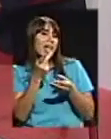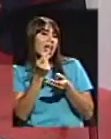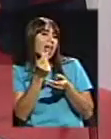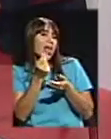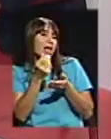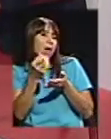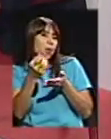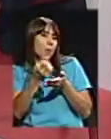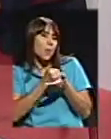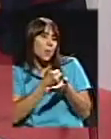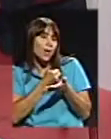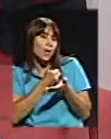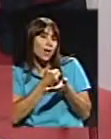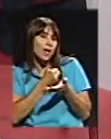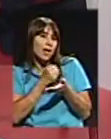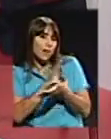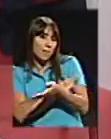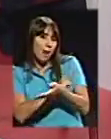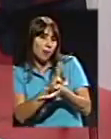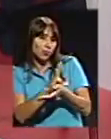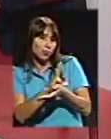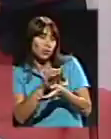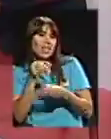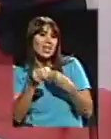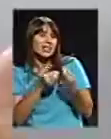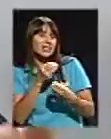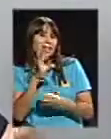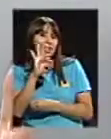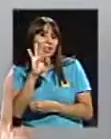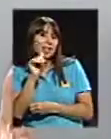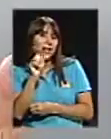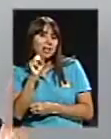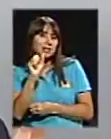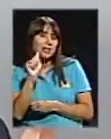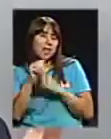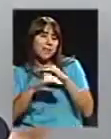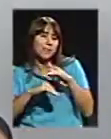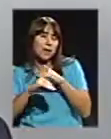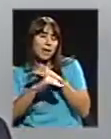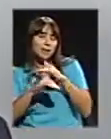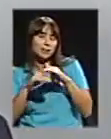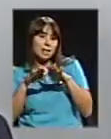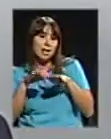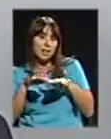promedio de las tasas que cobran los bancos y el sistema financiero,